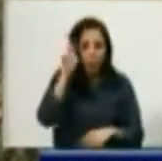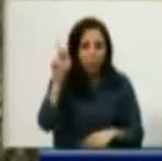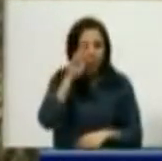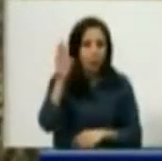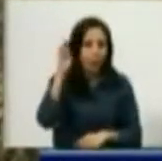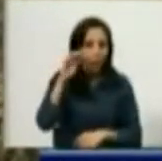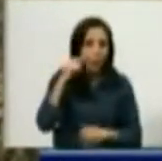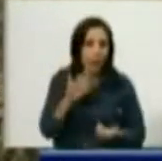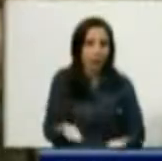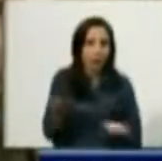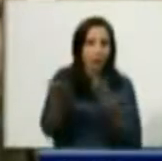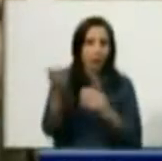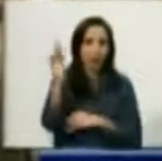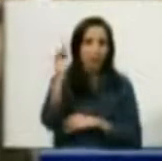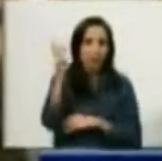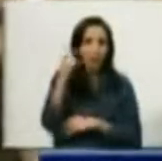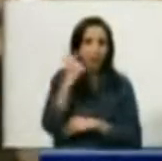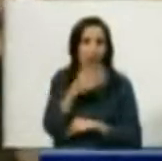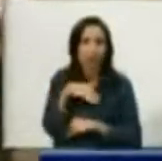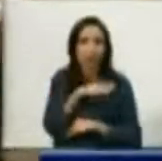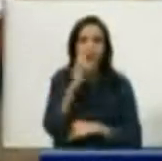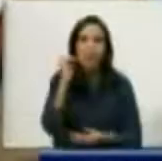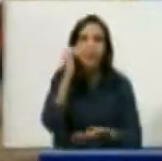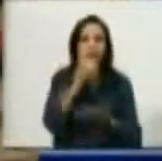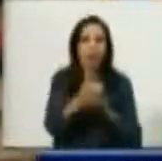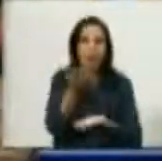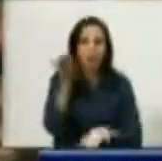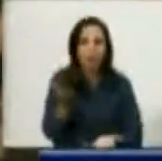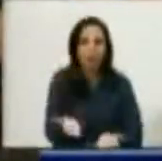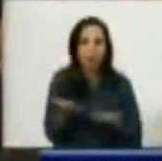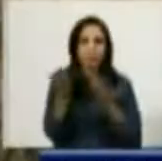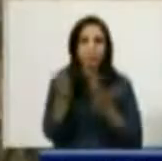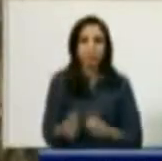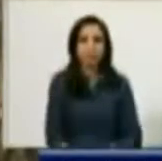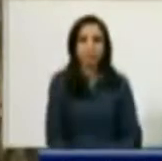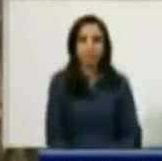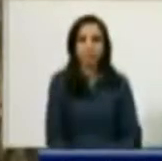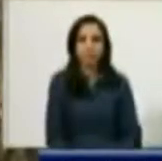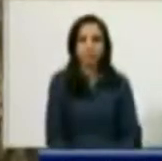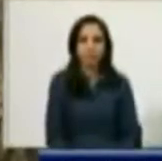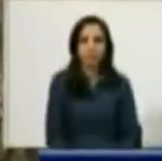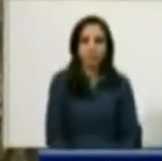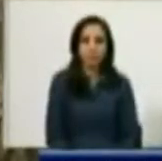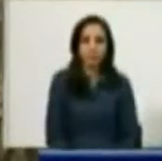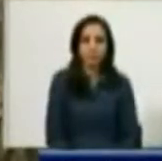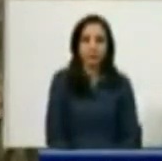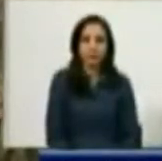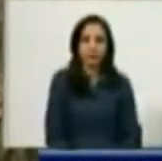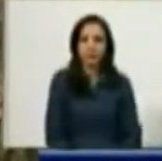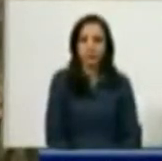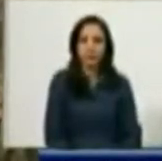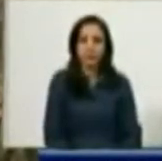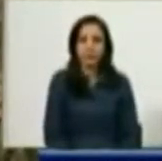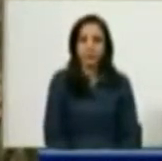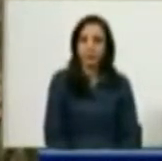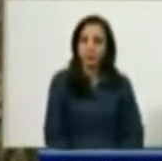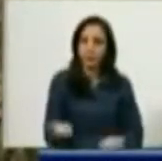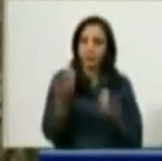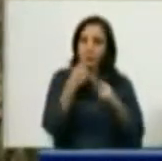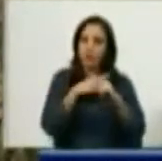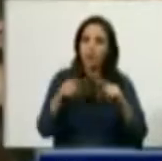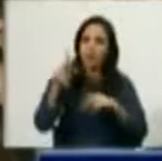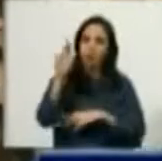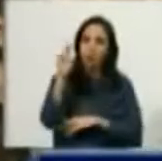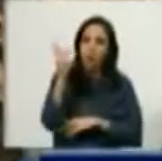parroquia parroquia casi alamar parroquia caraballeda parroquia la guaira parroquia macuto